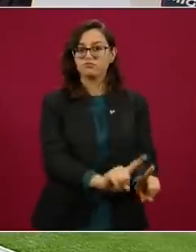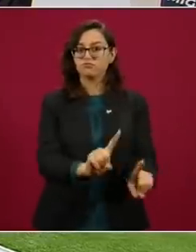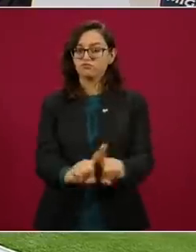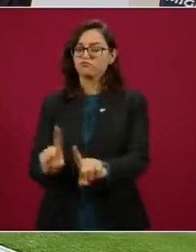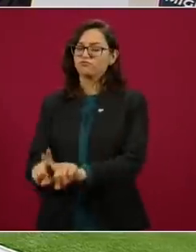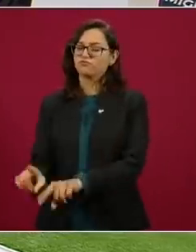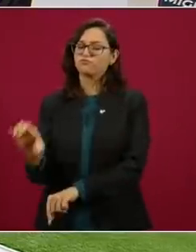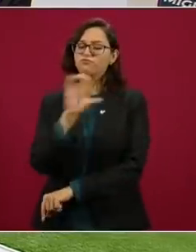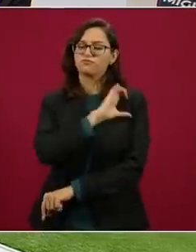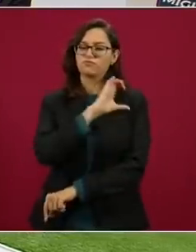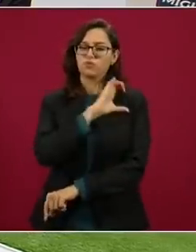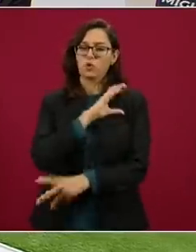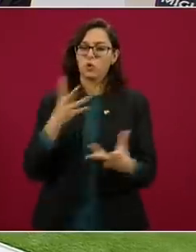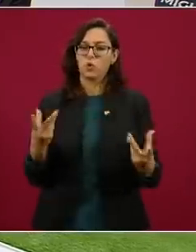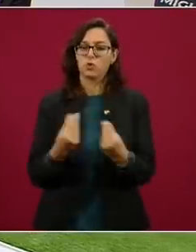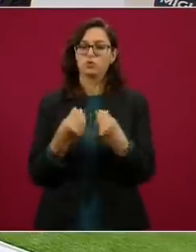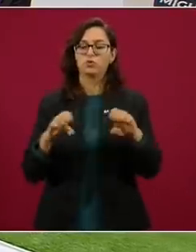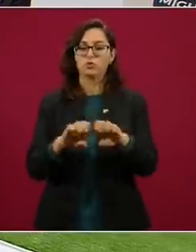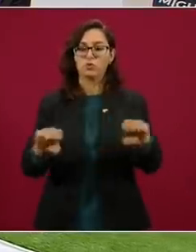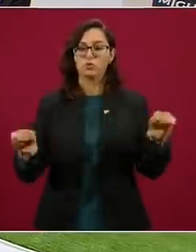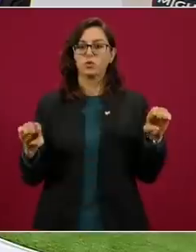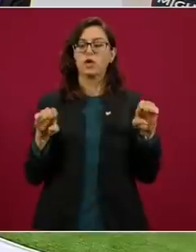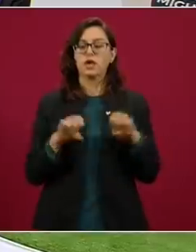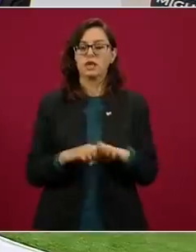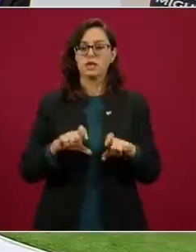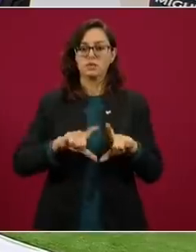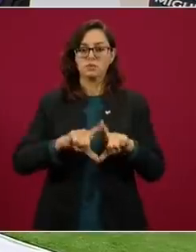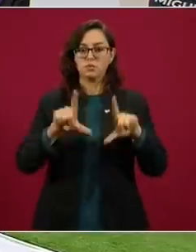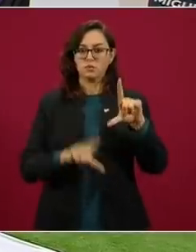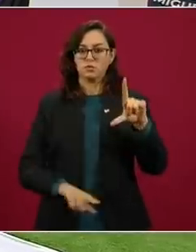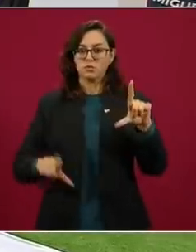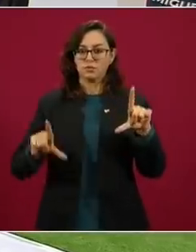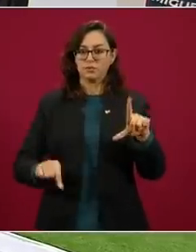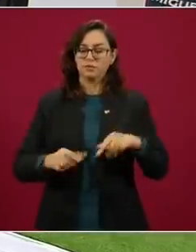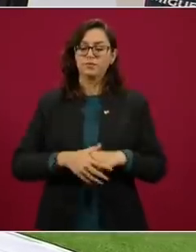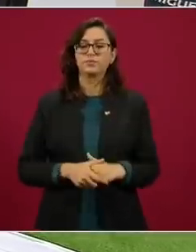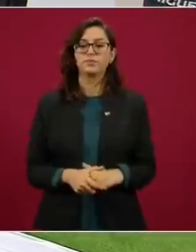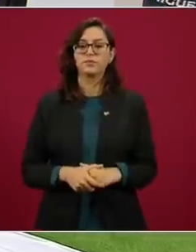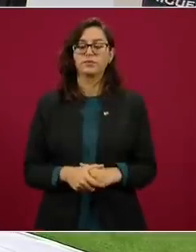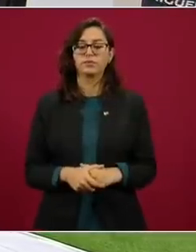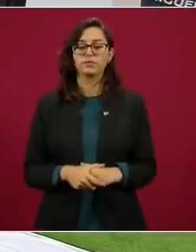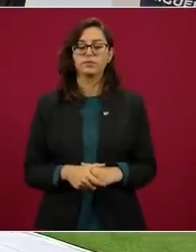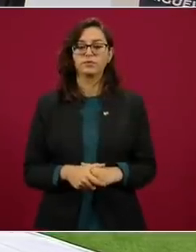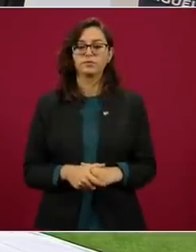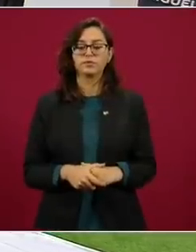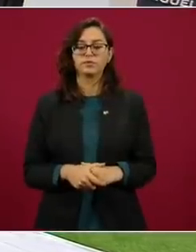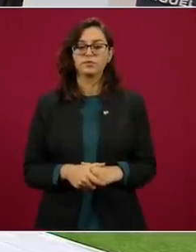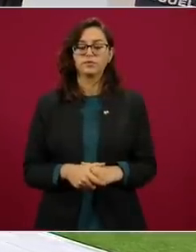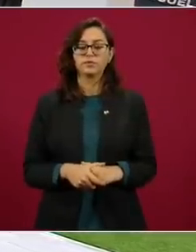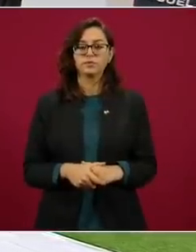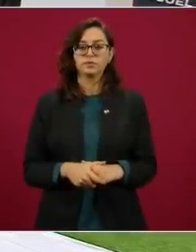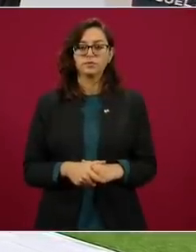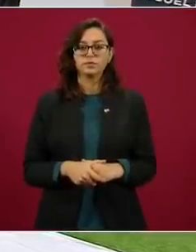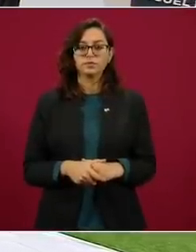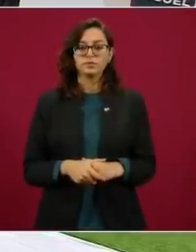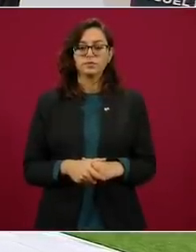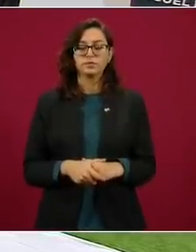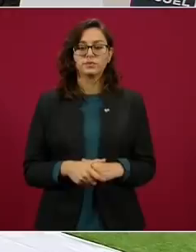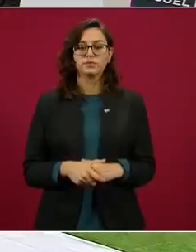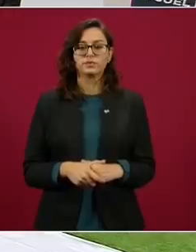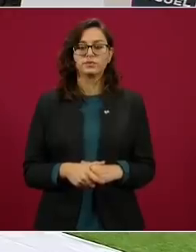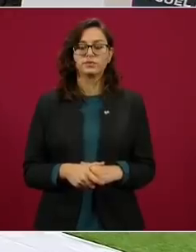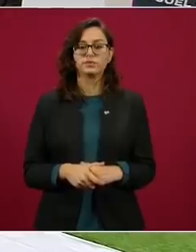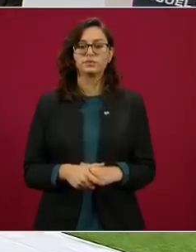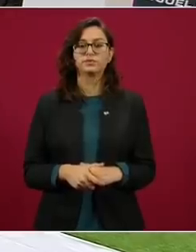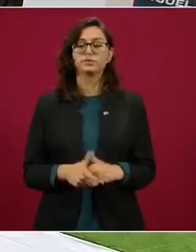compañeros de gabinete legal y ampliado que nos acompañan saludo a todos los